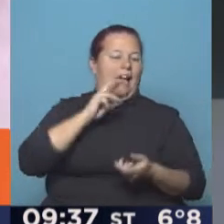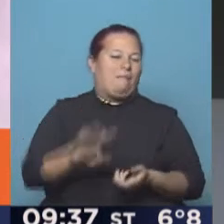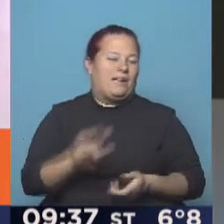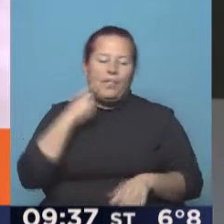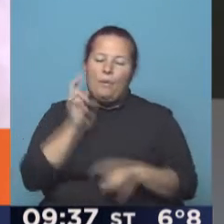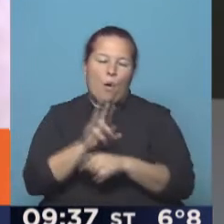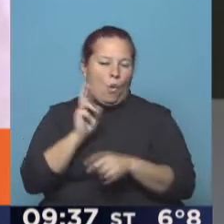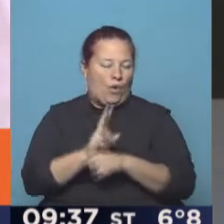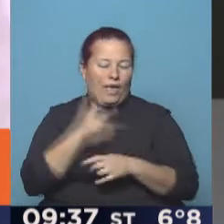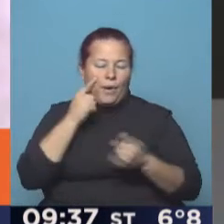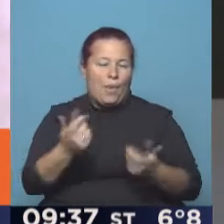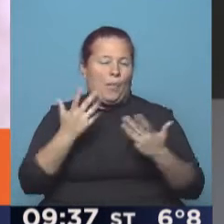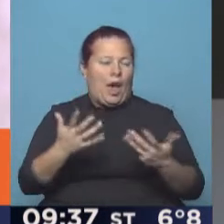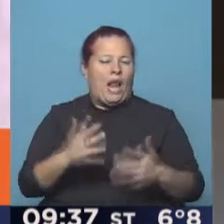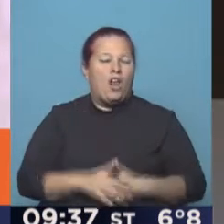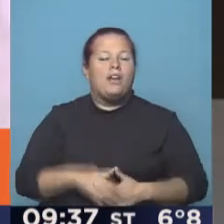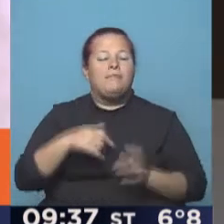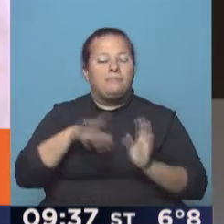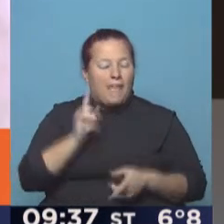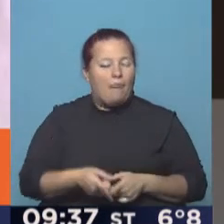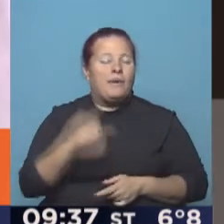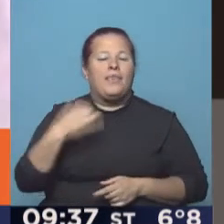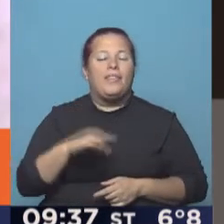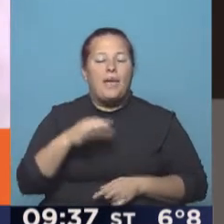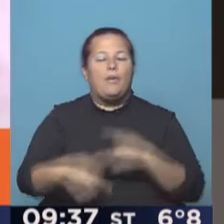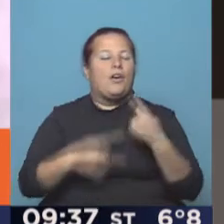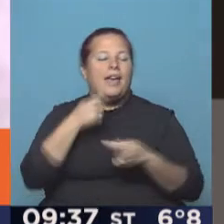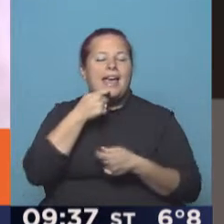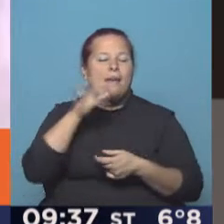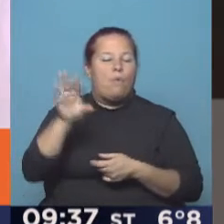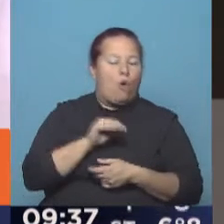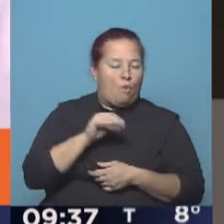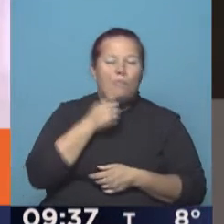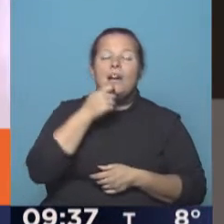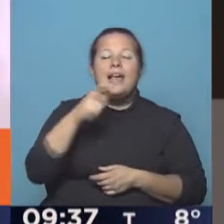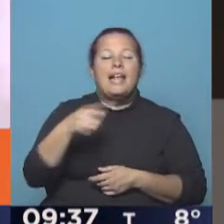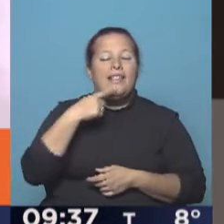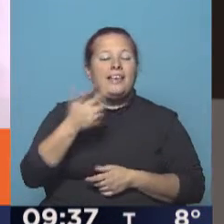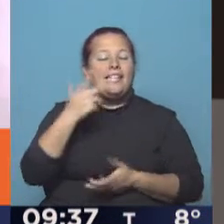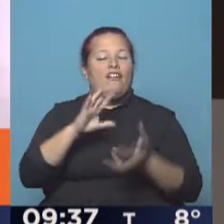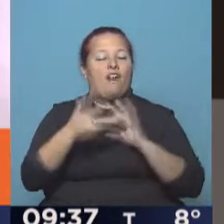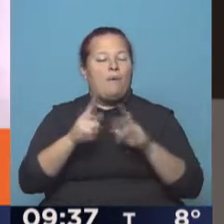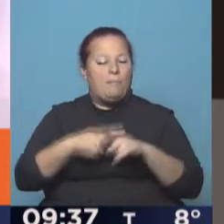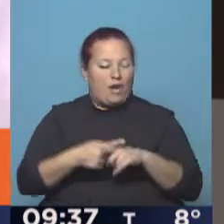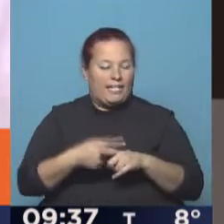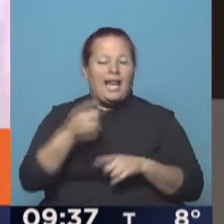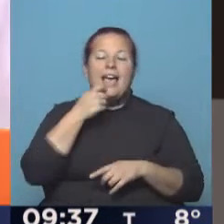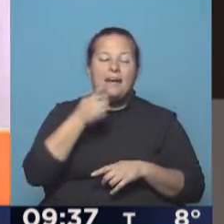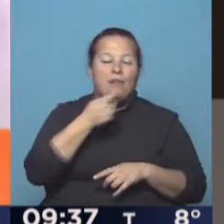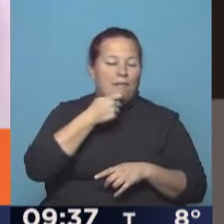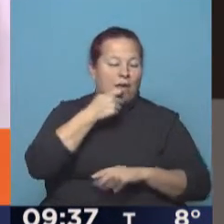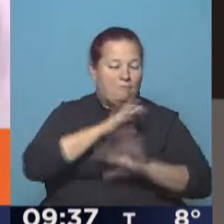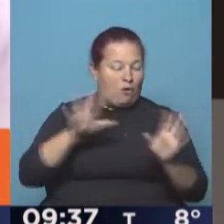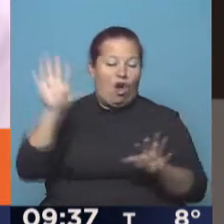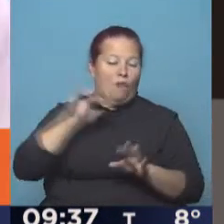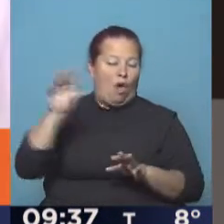que cuidarlo, que hay que valorarlo y sobre todo que hay que seguir el ejemplo, porque él decía que hay 3 formas de hacer política, con el ejemplo, con el ejemplo y con el ejemplo.